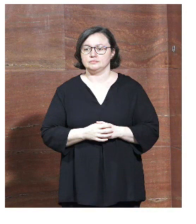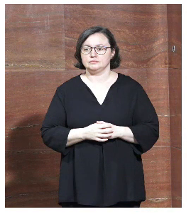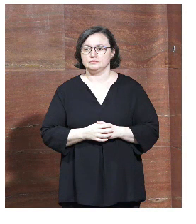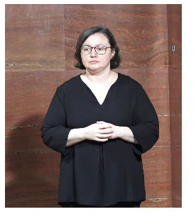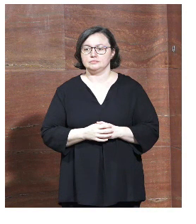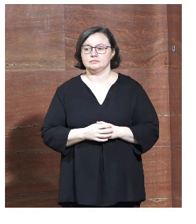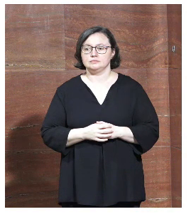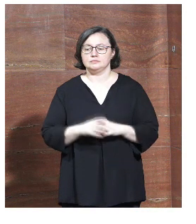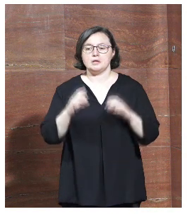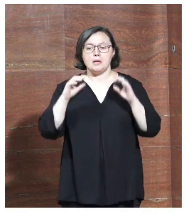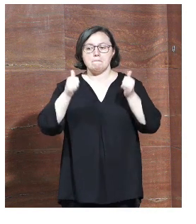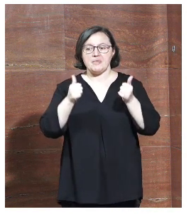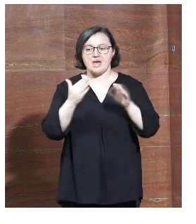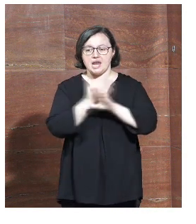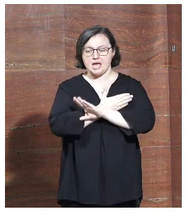Antes de empezar,